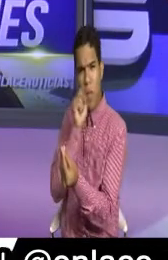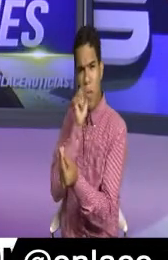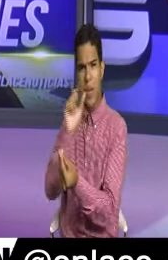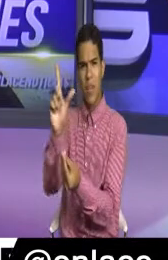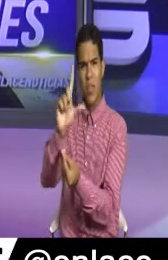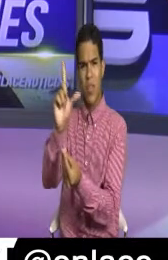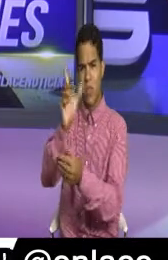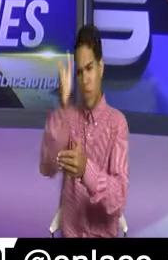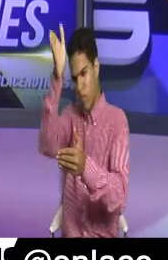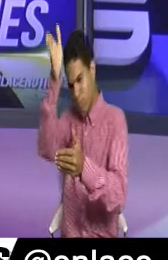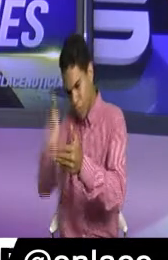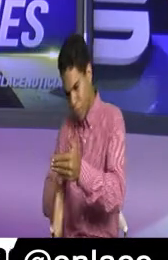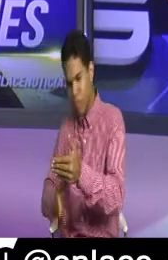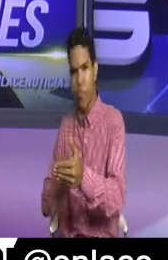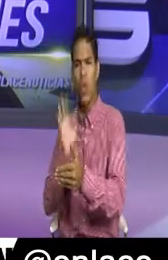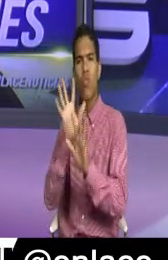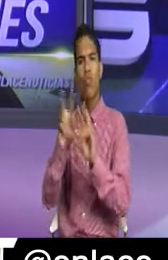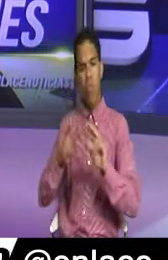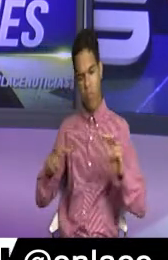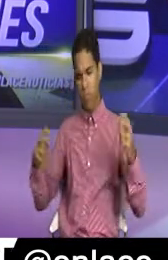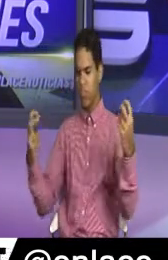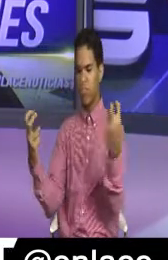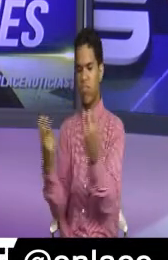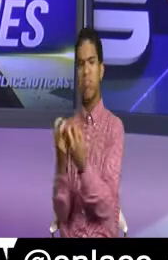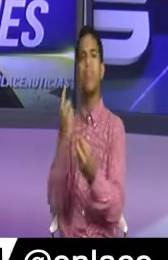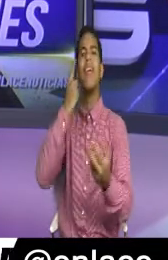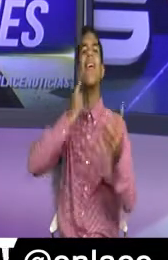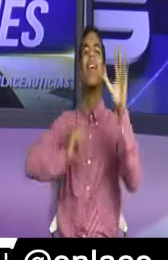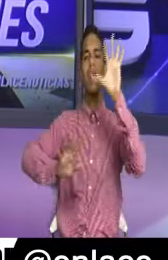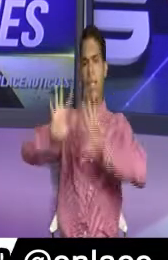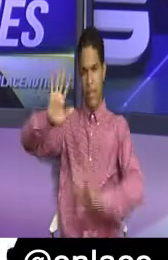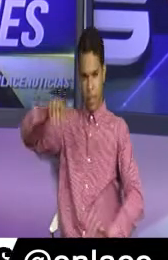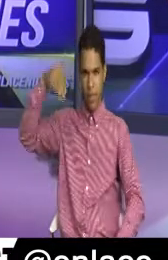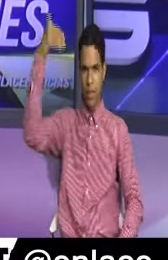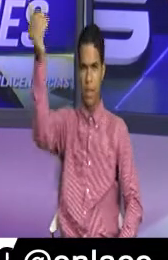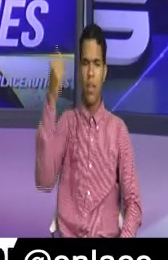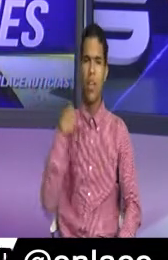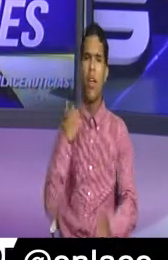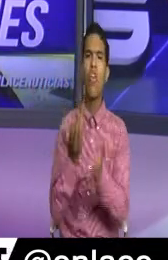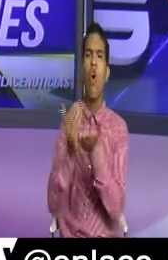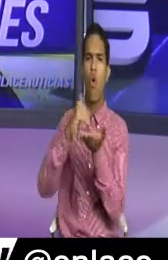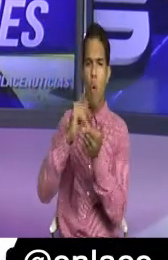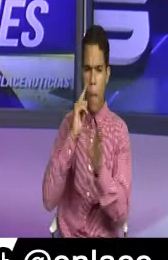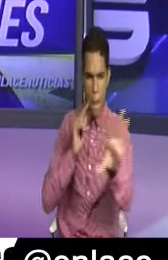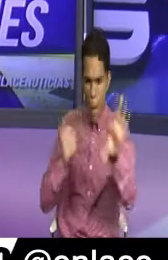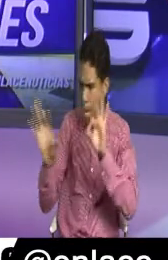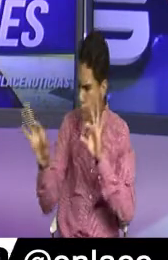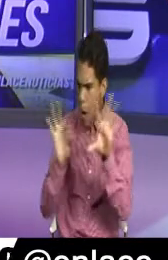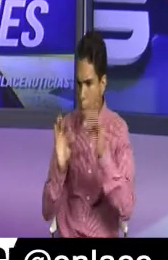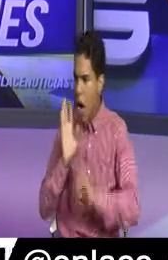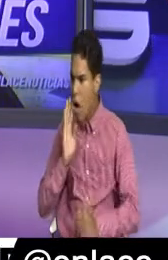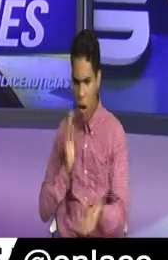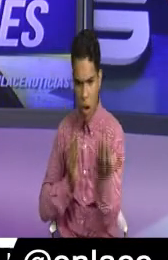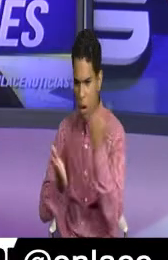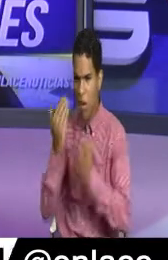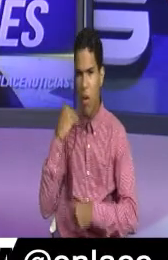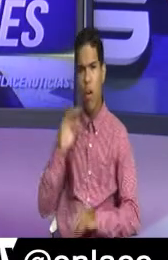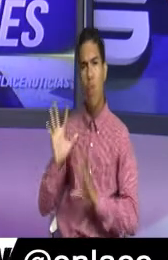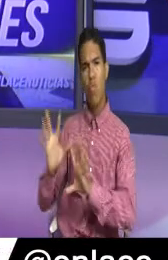sesiones ordinarias. En 15 días podrían ser convocados los corporados a sesiones extraordinarias por el alcalde Darío